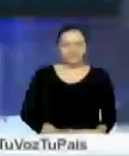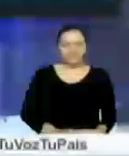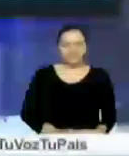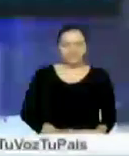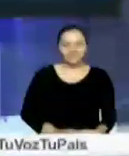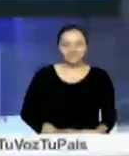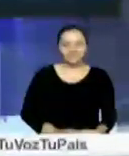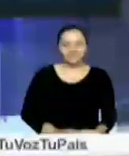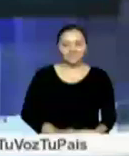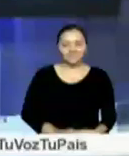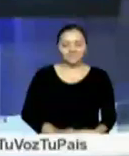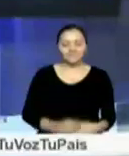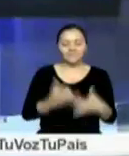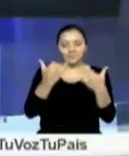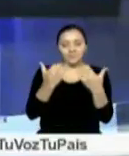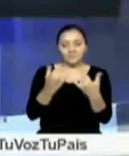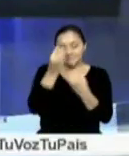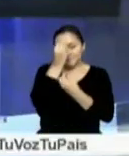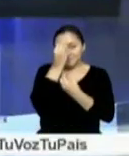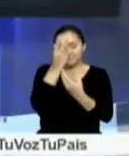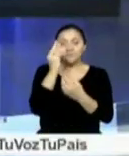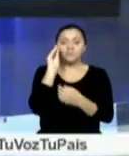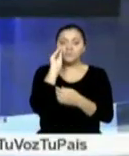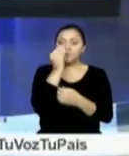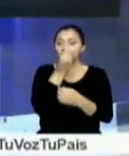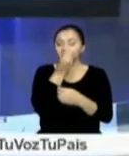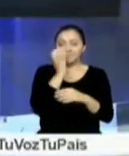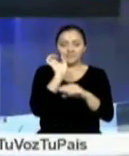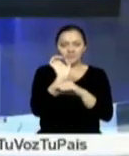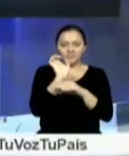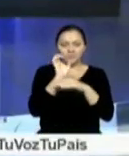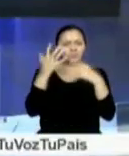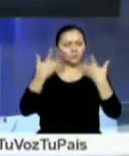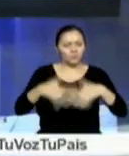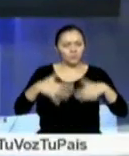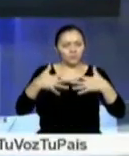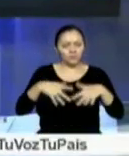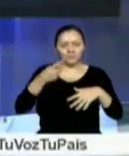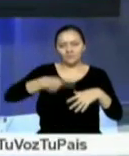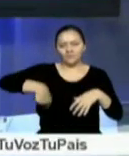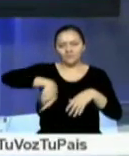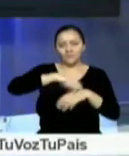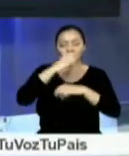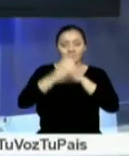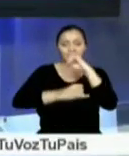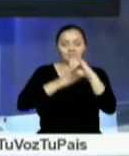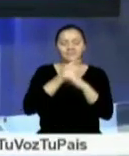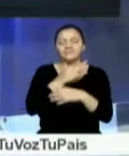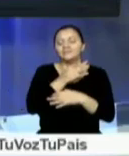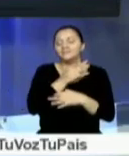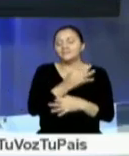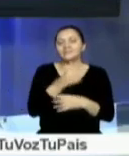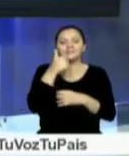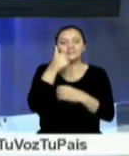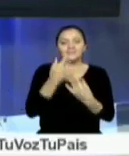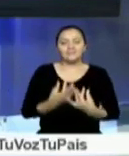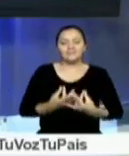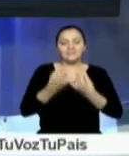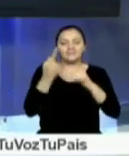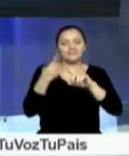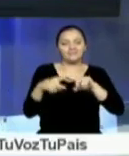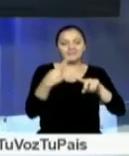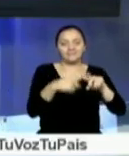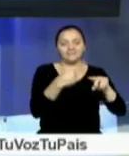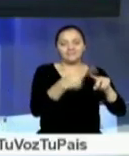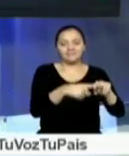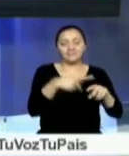ciudadanos ahora le contamos que la rosa ecuatoriana tiene una gran demanda en el mercado internacional por su su excelente calidad y variedad